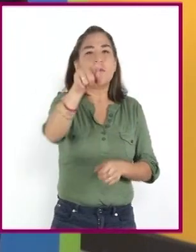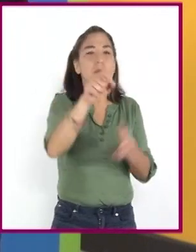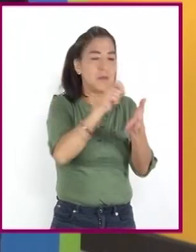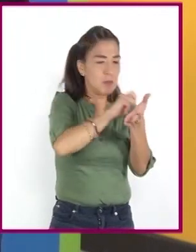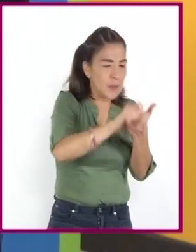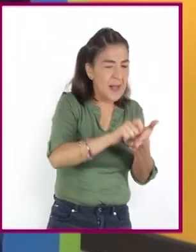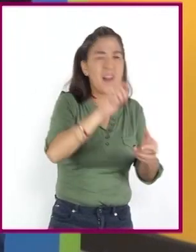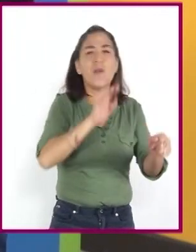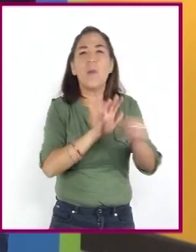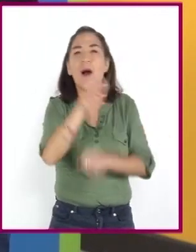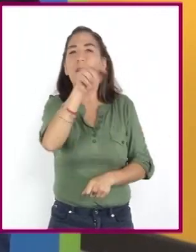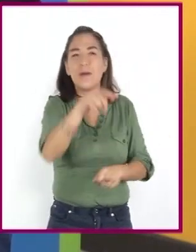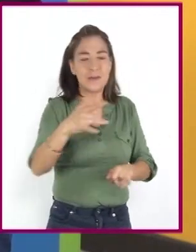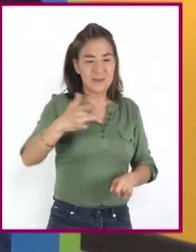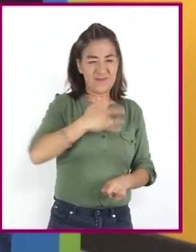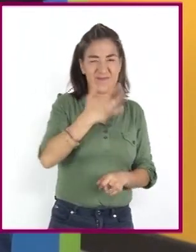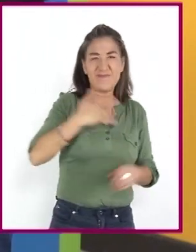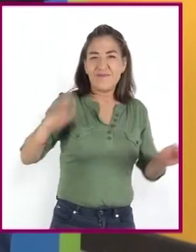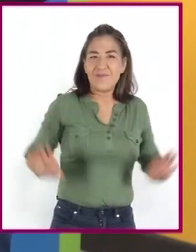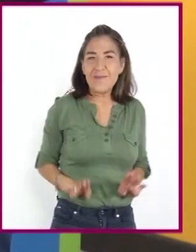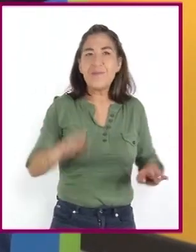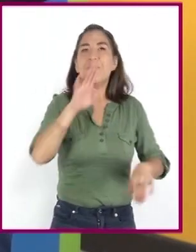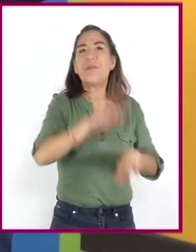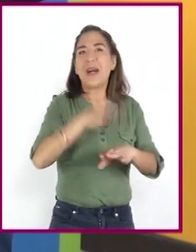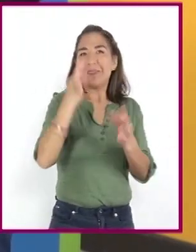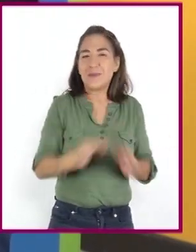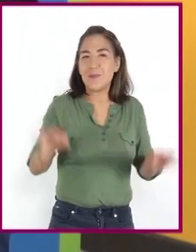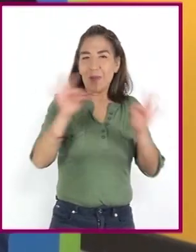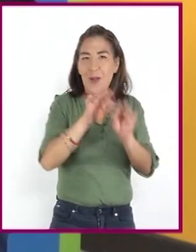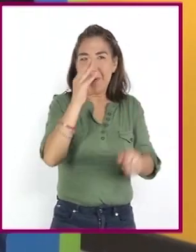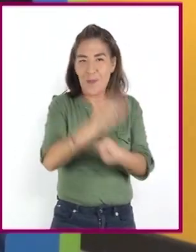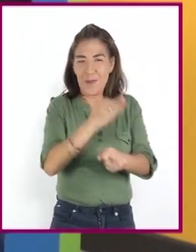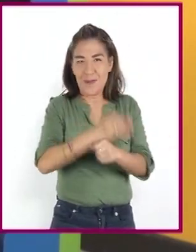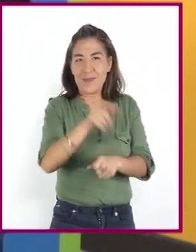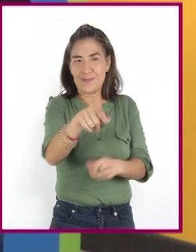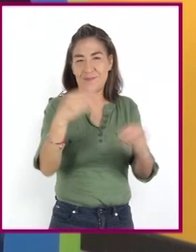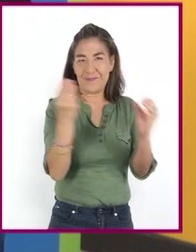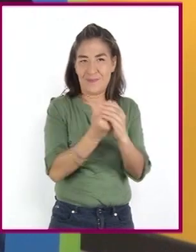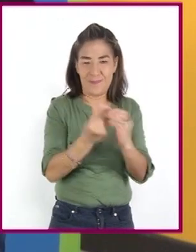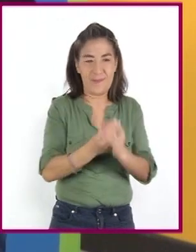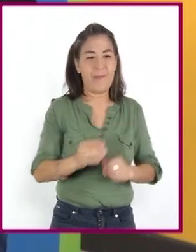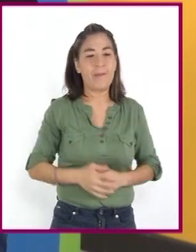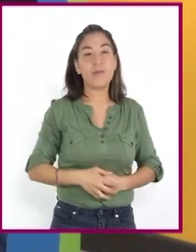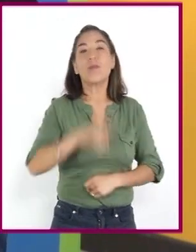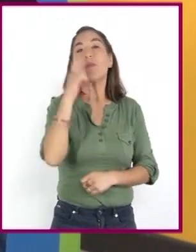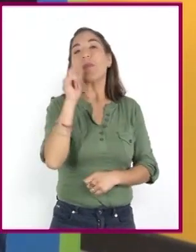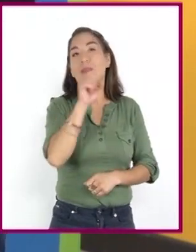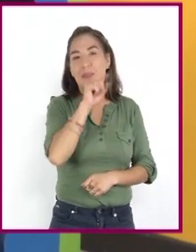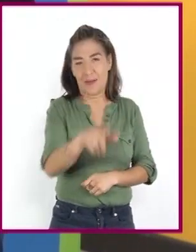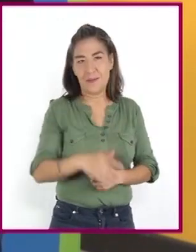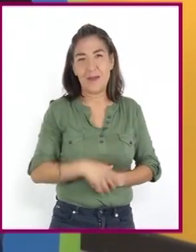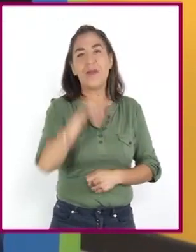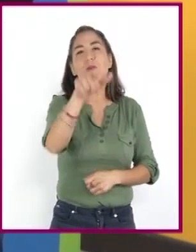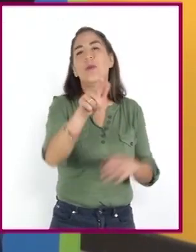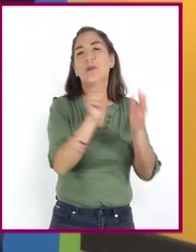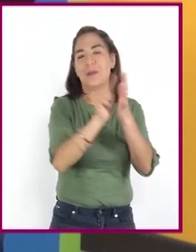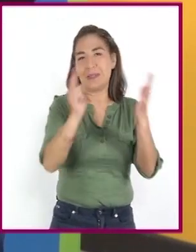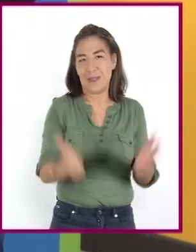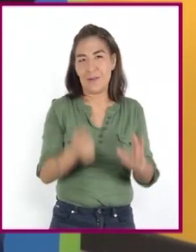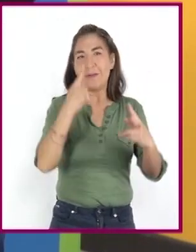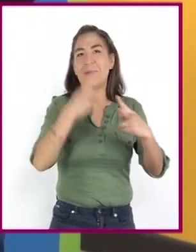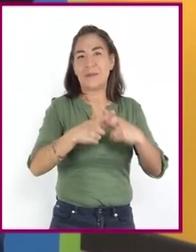o identificar lo que consideren más importante durante el desarrollo de esta sesión. Y por supuesto, su libro